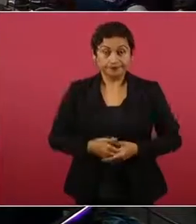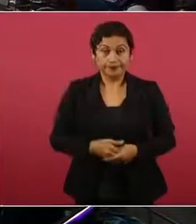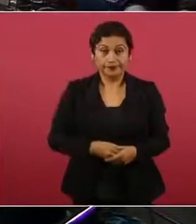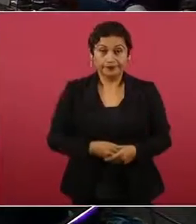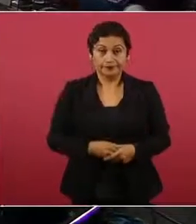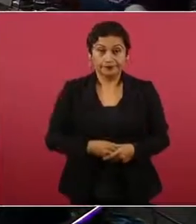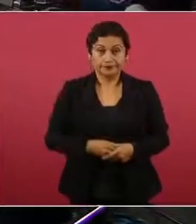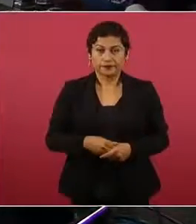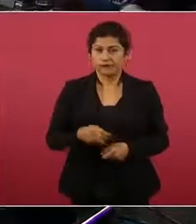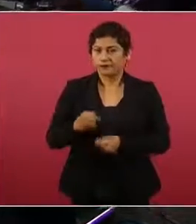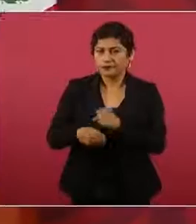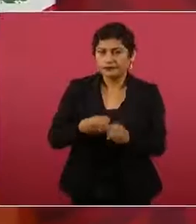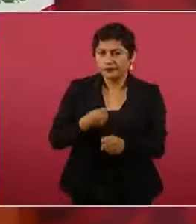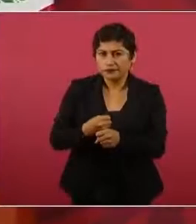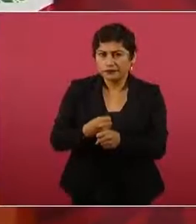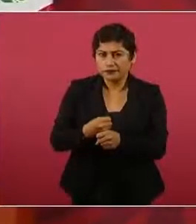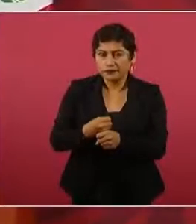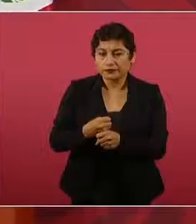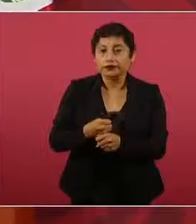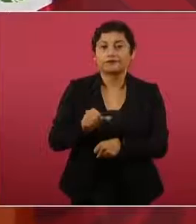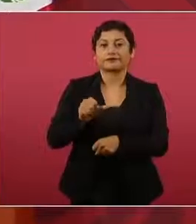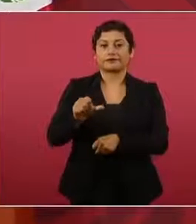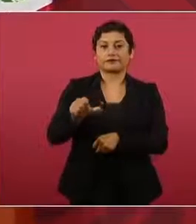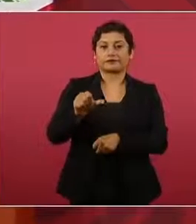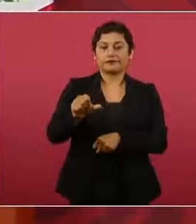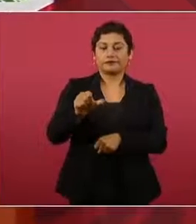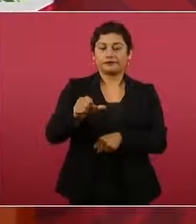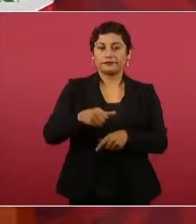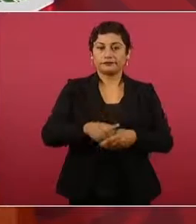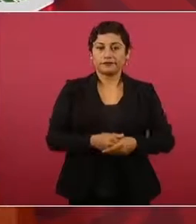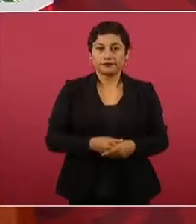¿esto de qué año es? El 16.